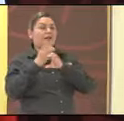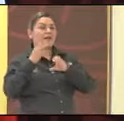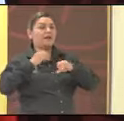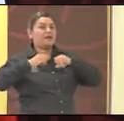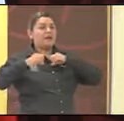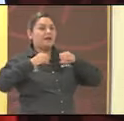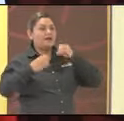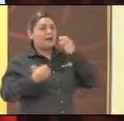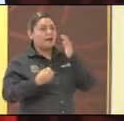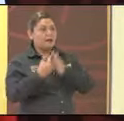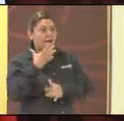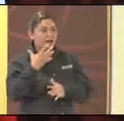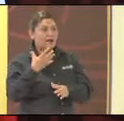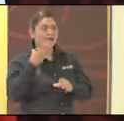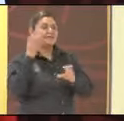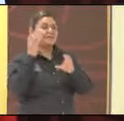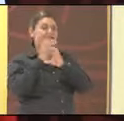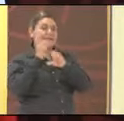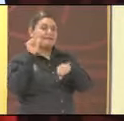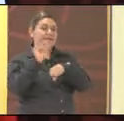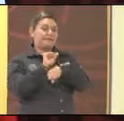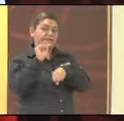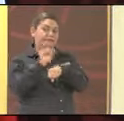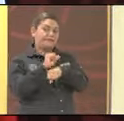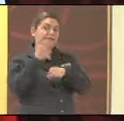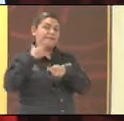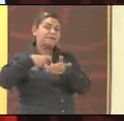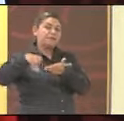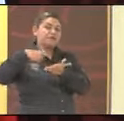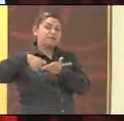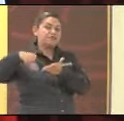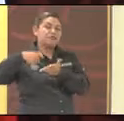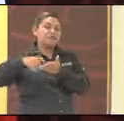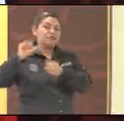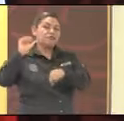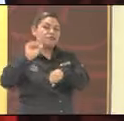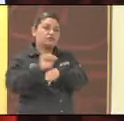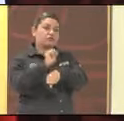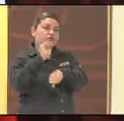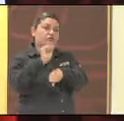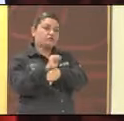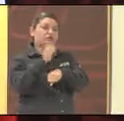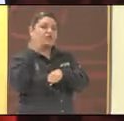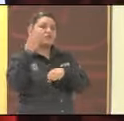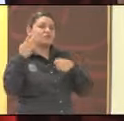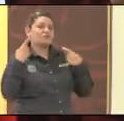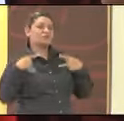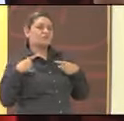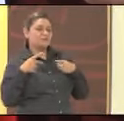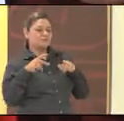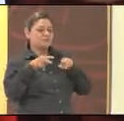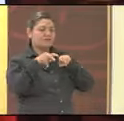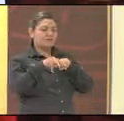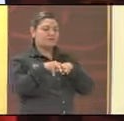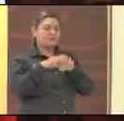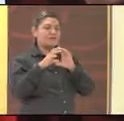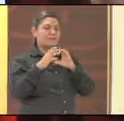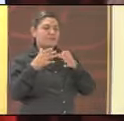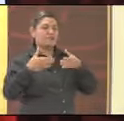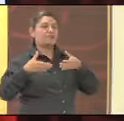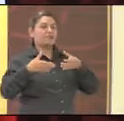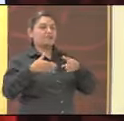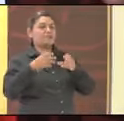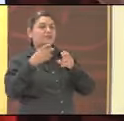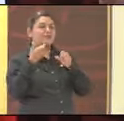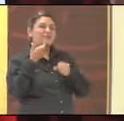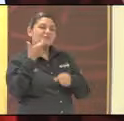públicas nuevas, camionetas. Estamos comprando camionetas de esas de 2 personas y que tienen su cajita,